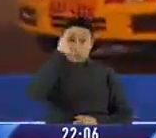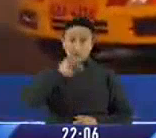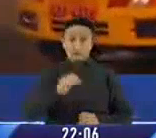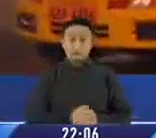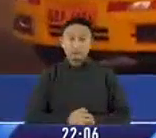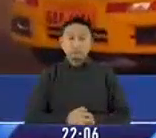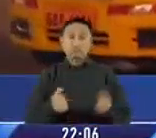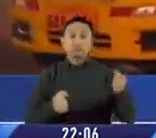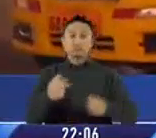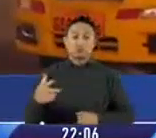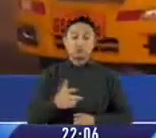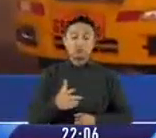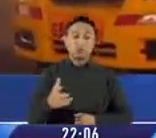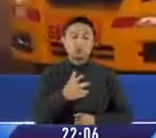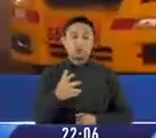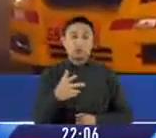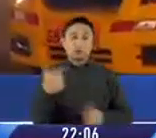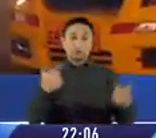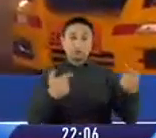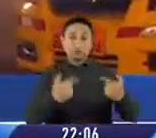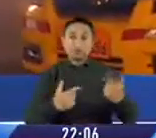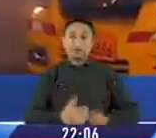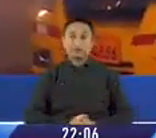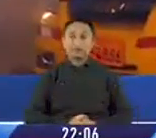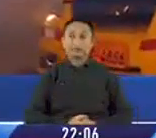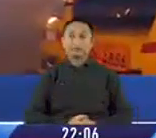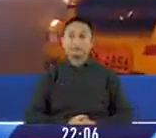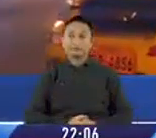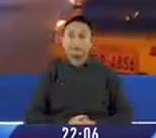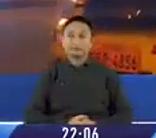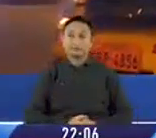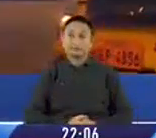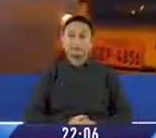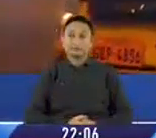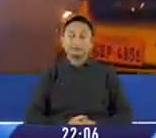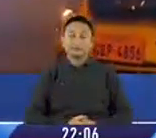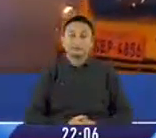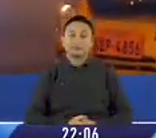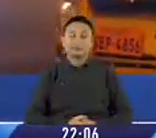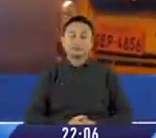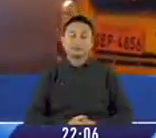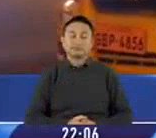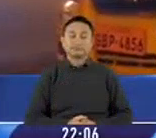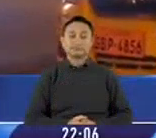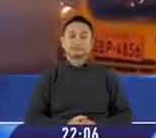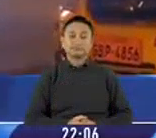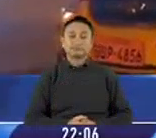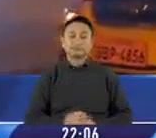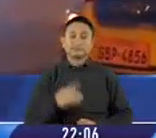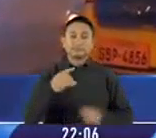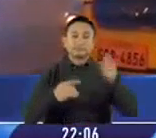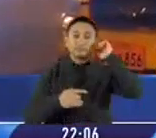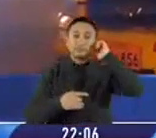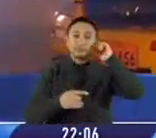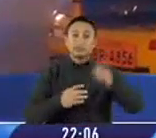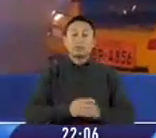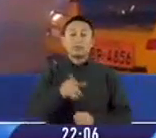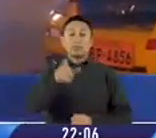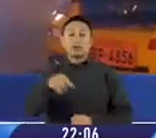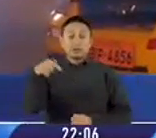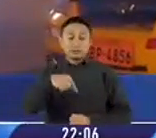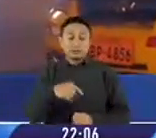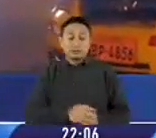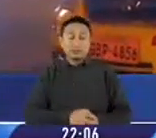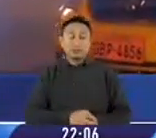parecer venía persiguiendo a los delincuentes. Vinieron robando y desde Sauces los venían siguiendo, pero el objetivo de estos delincuentes era un